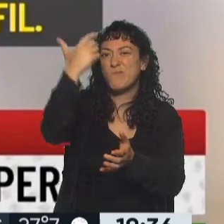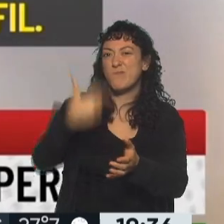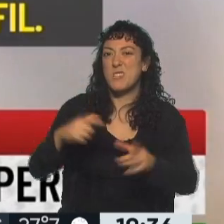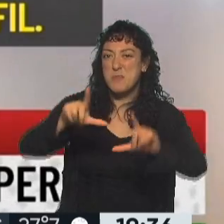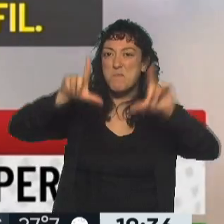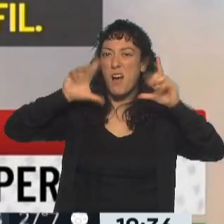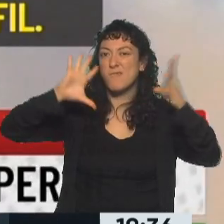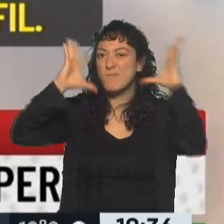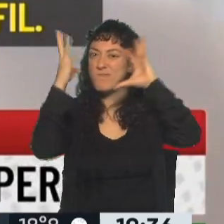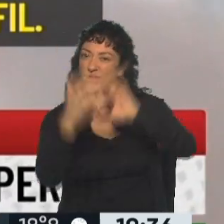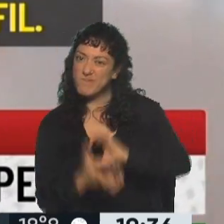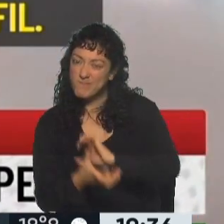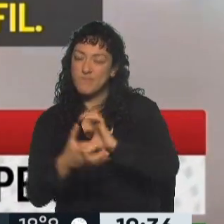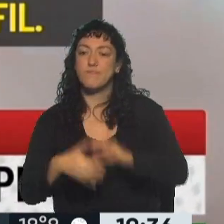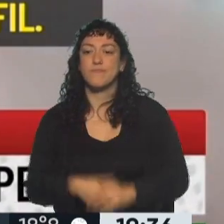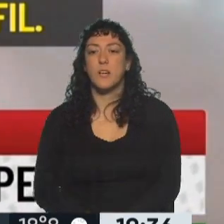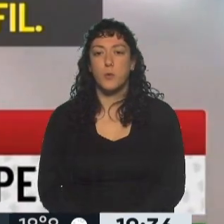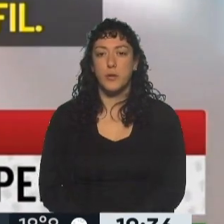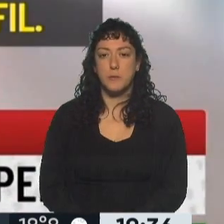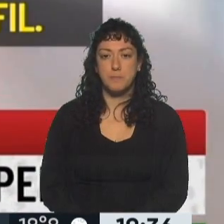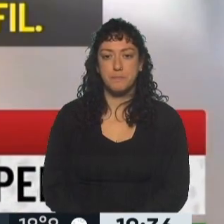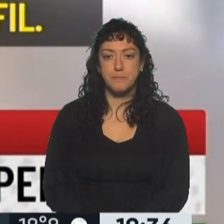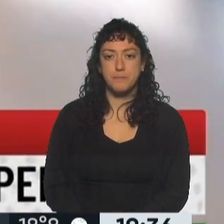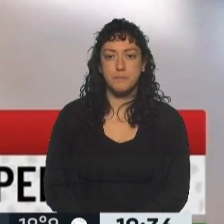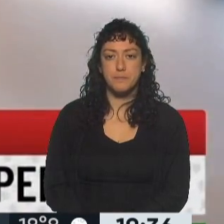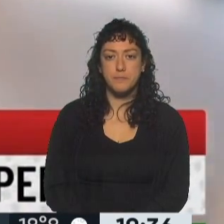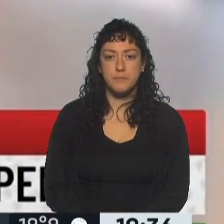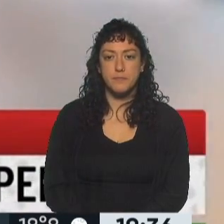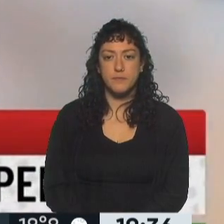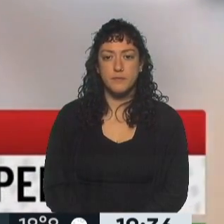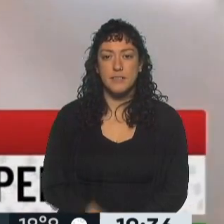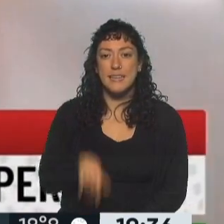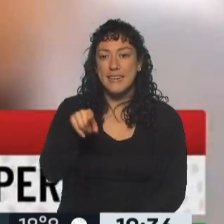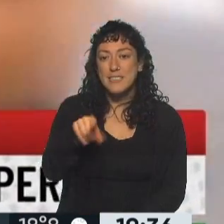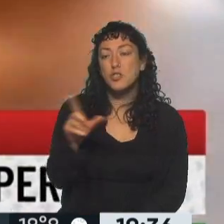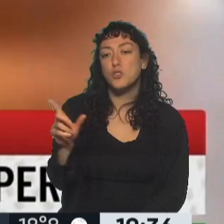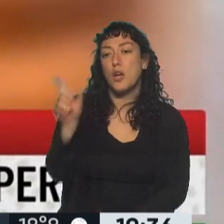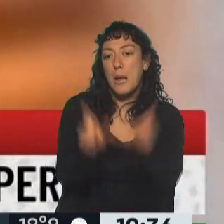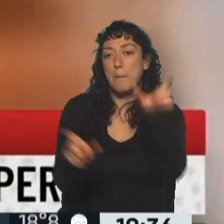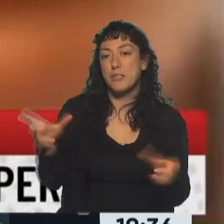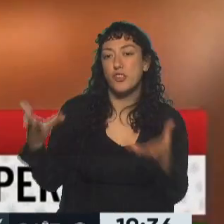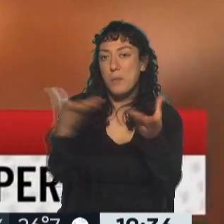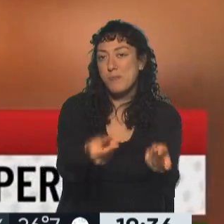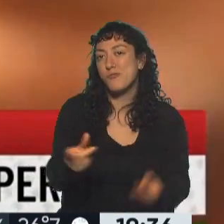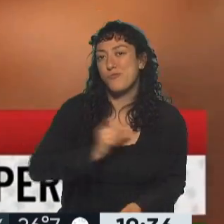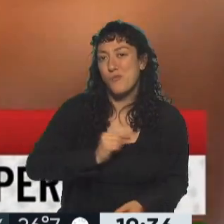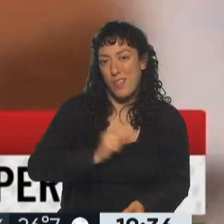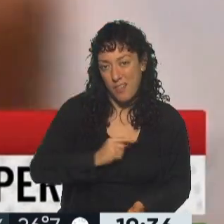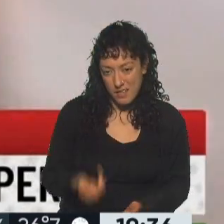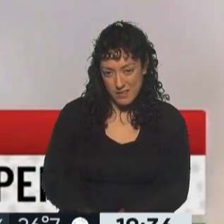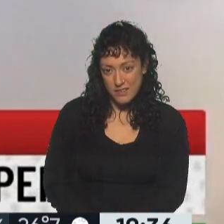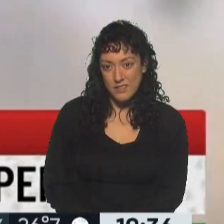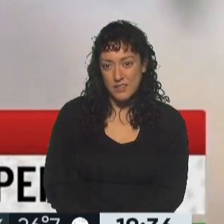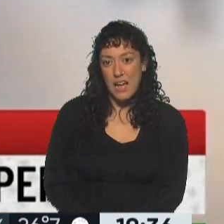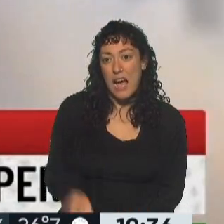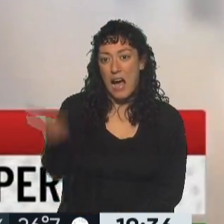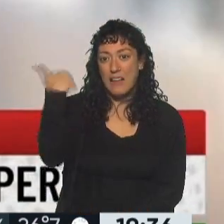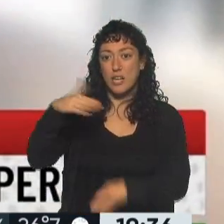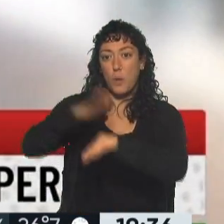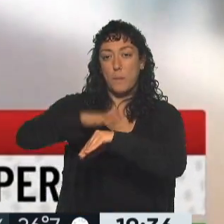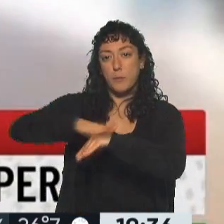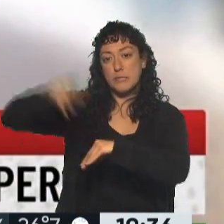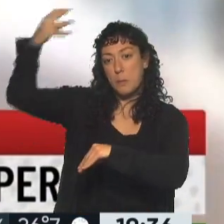tiempo Larreta y Vidal, que se apoyen recíprocamente. Pero también lo escuché a Ritondo, ¿no?